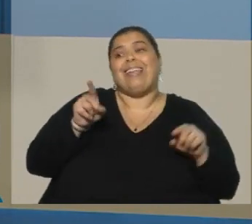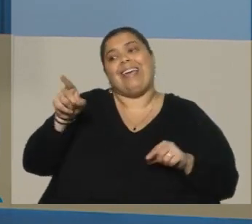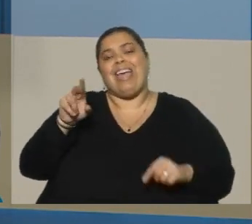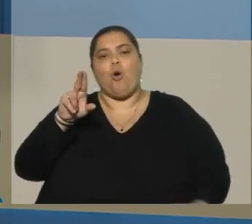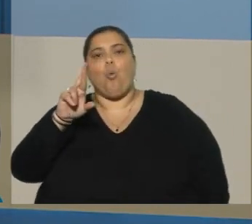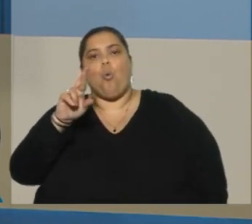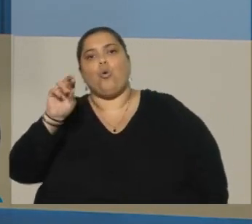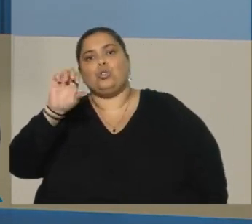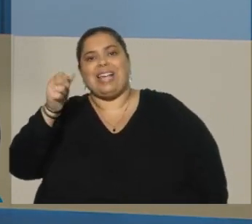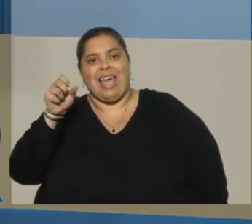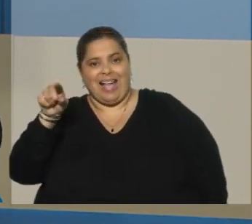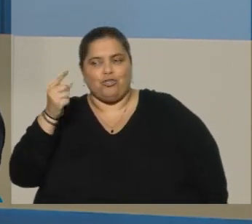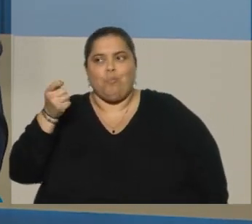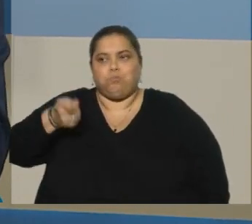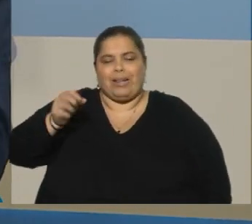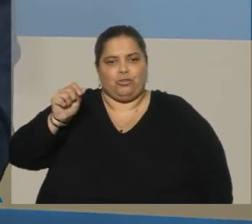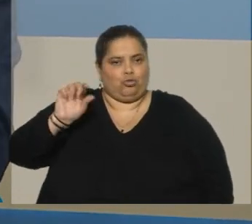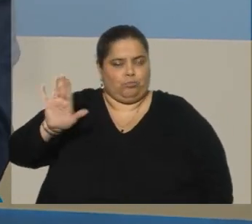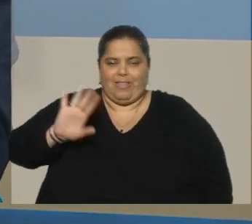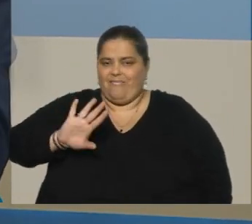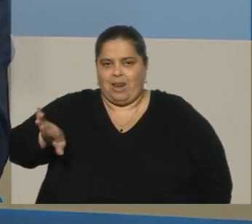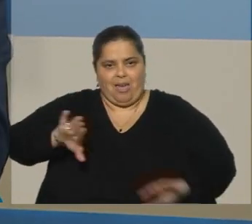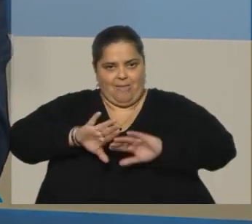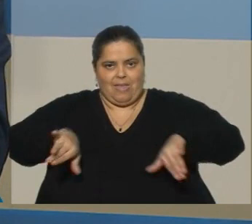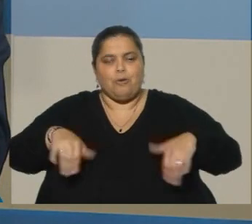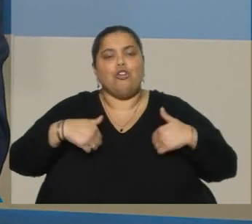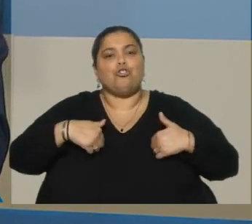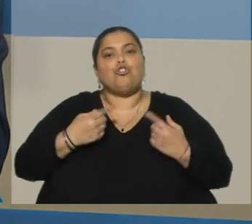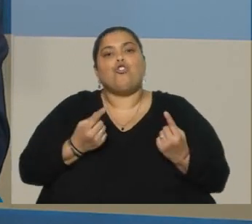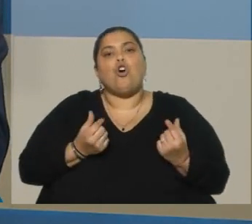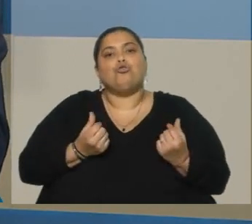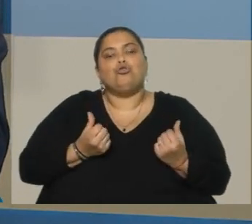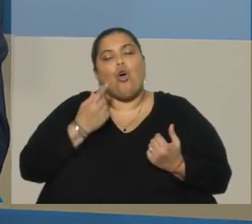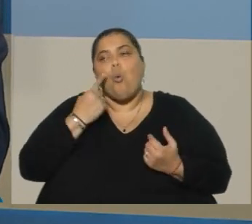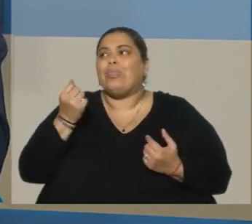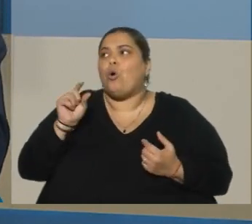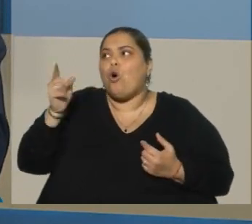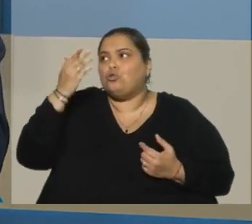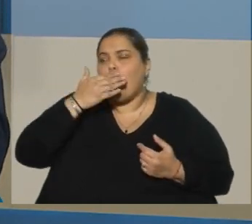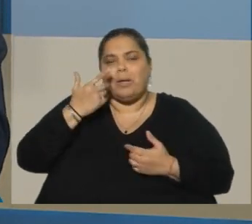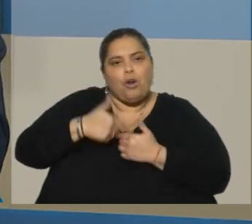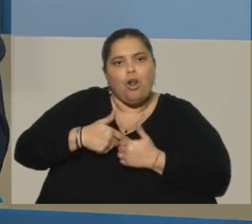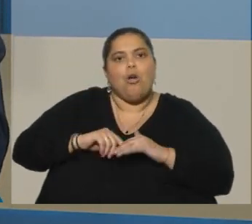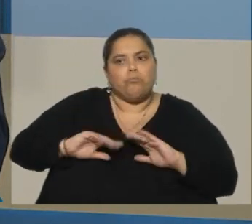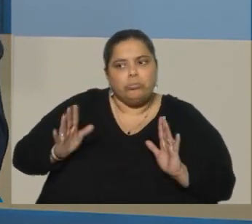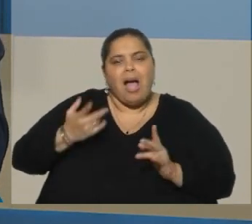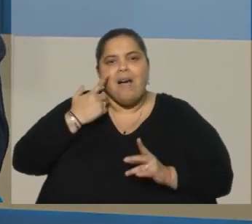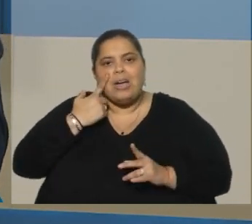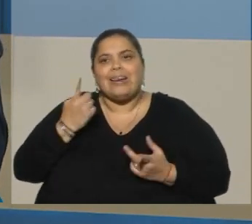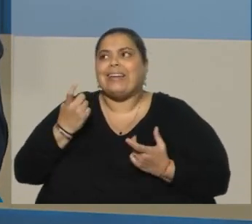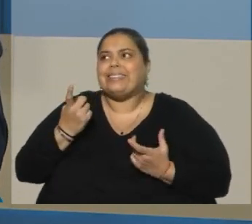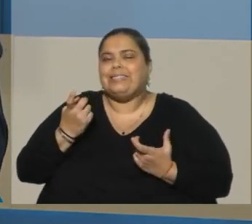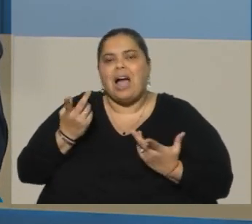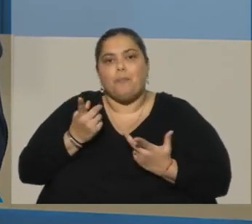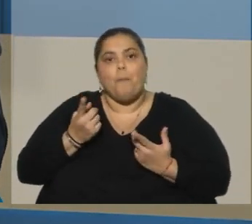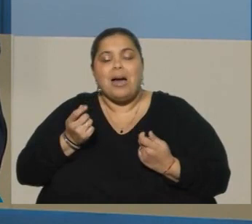¿Sí? Esa construcción es partiendo del costo que vemos nosotros de la materia prima, todo lo que necesitamos para cubrir los